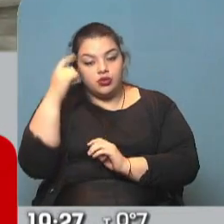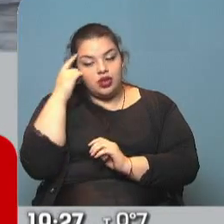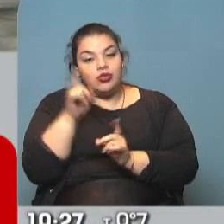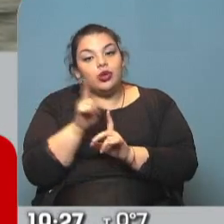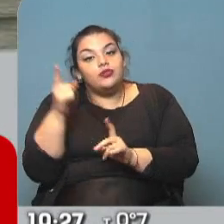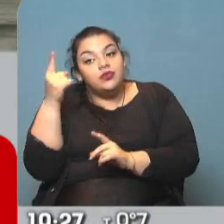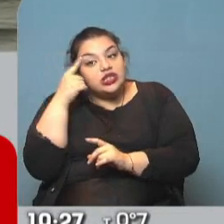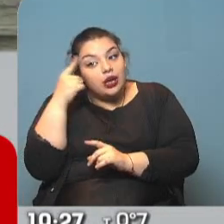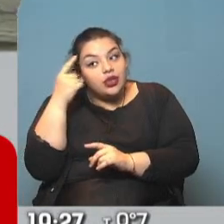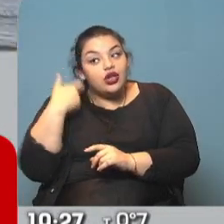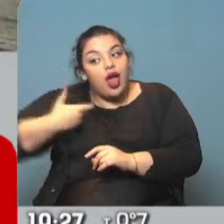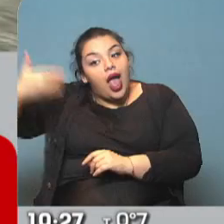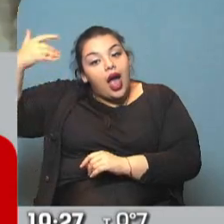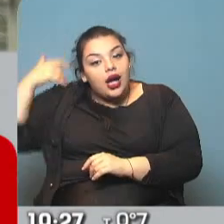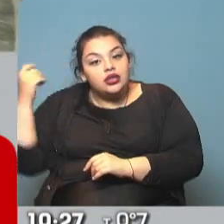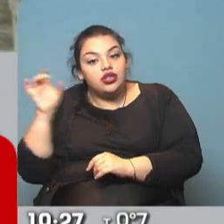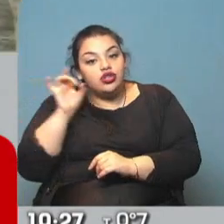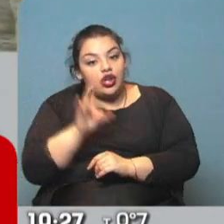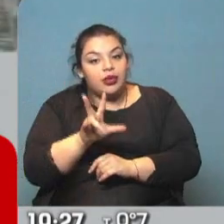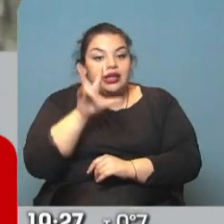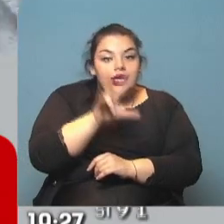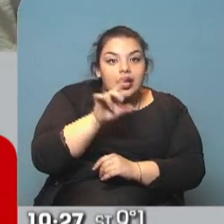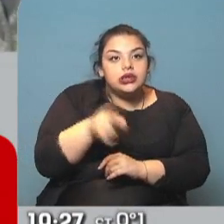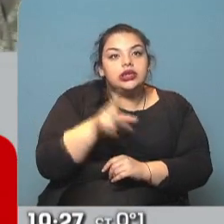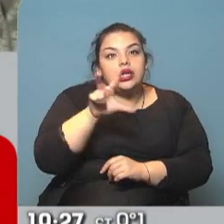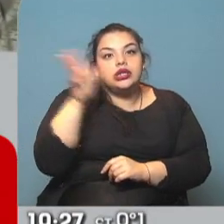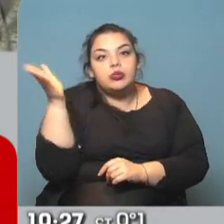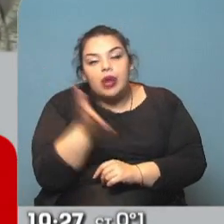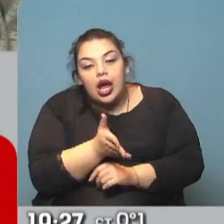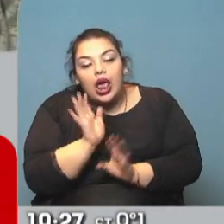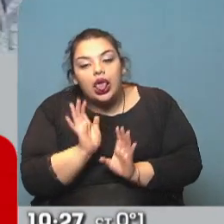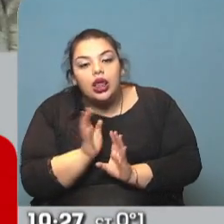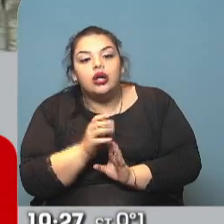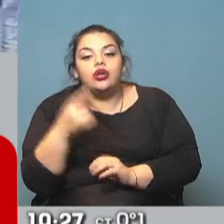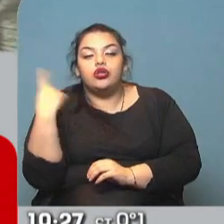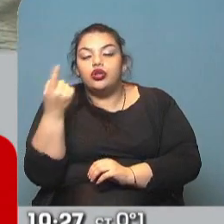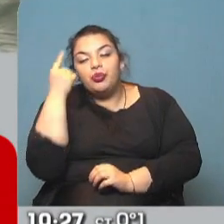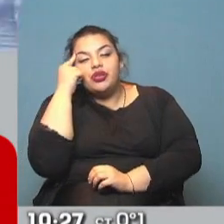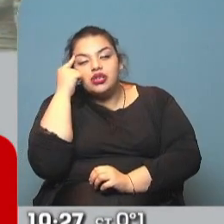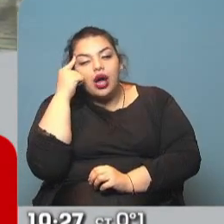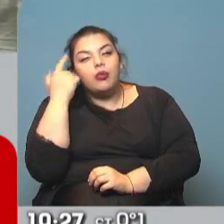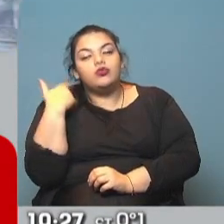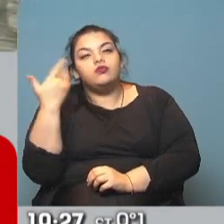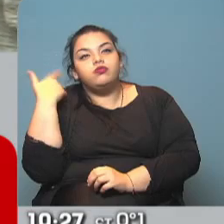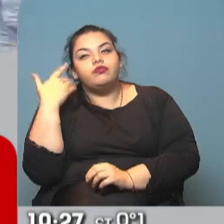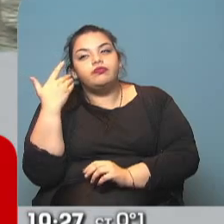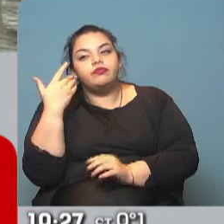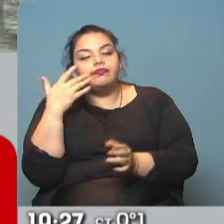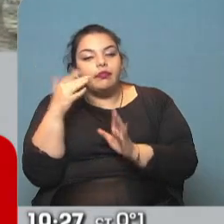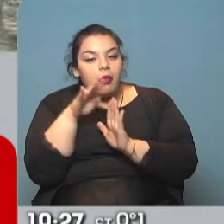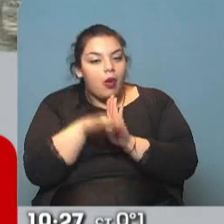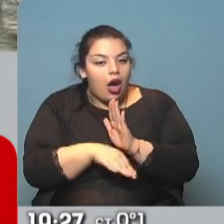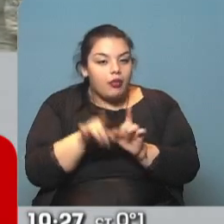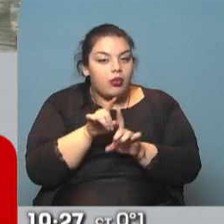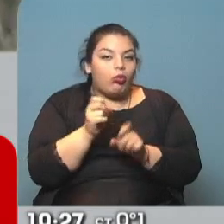expectativas iniciales eran de un crecimiento de 3, 3,5 para el gobierno. Nosotros en la consultora ya teníamos una previsión de crecimiento más baja en la zona